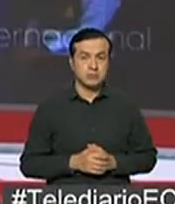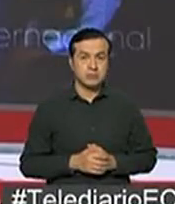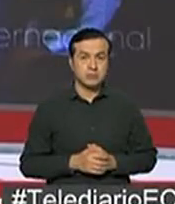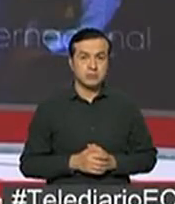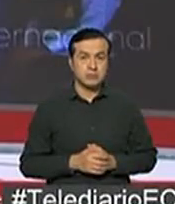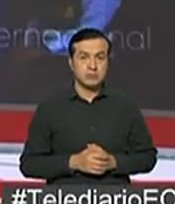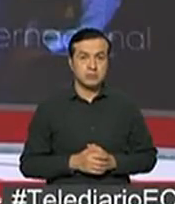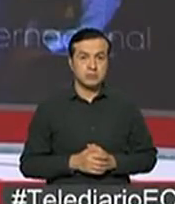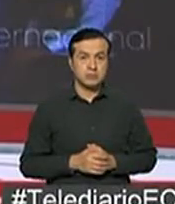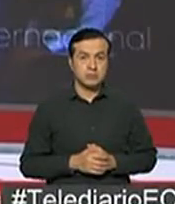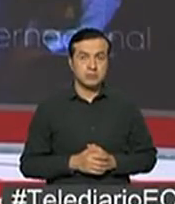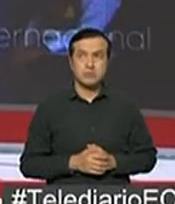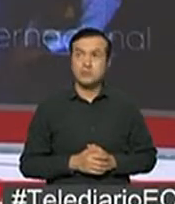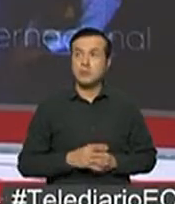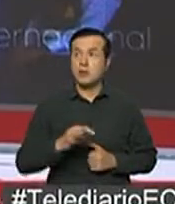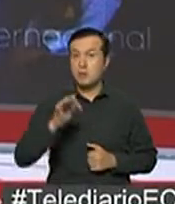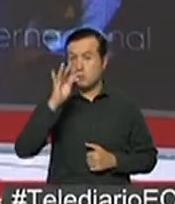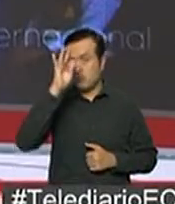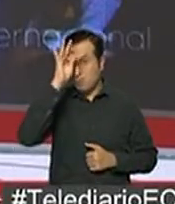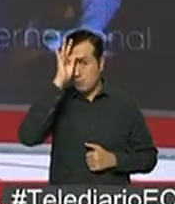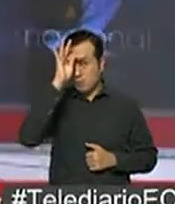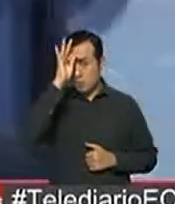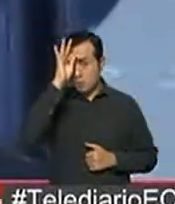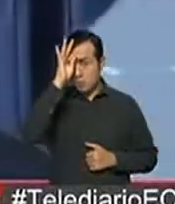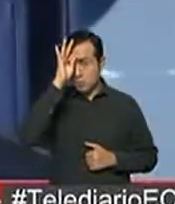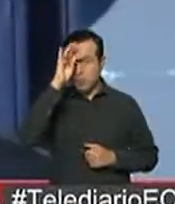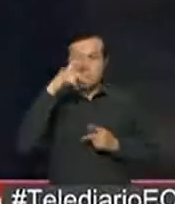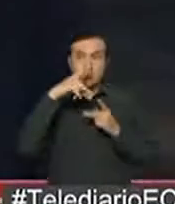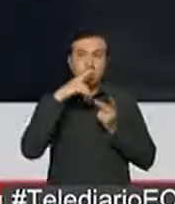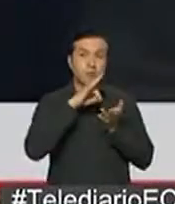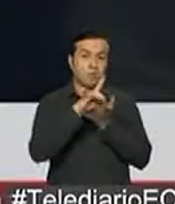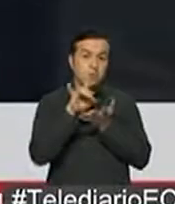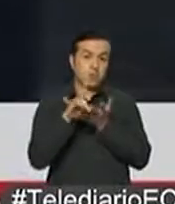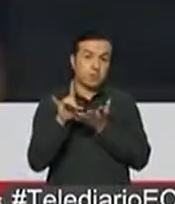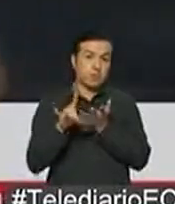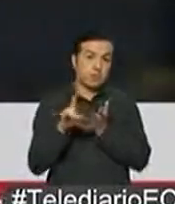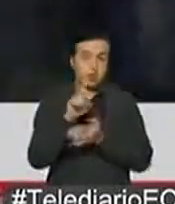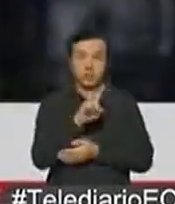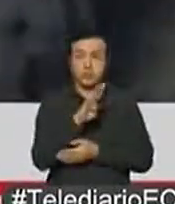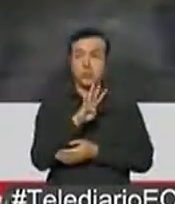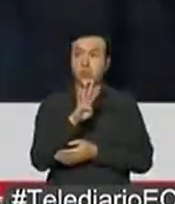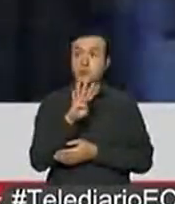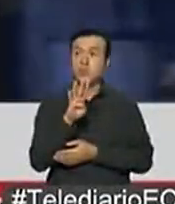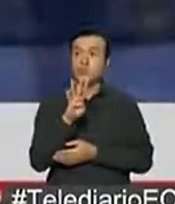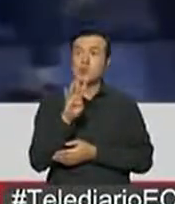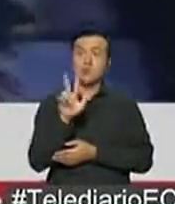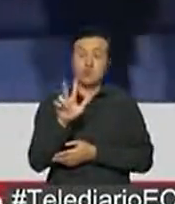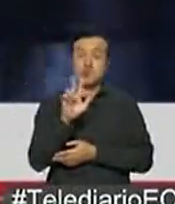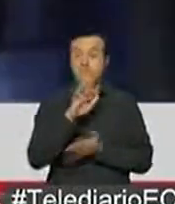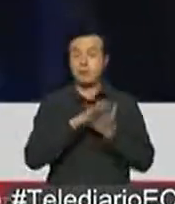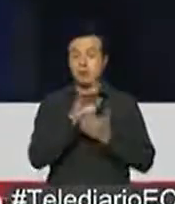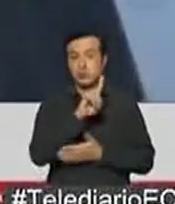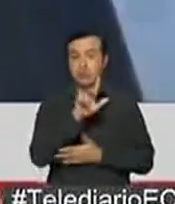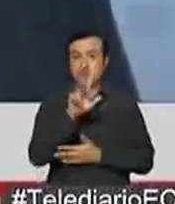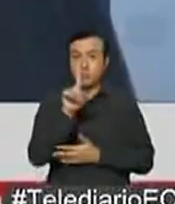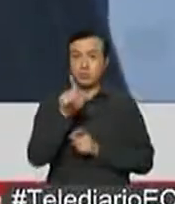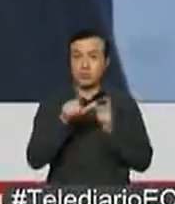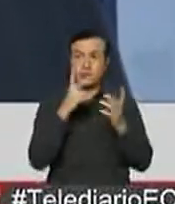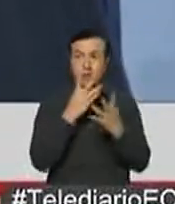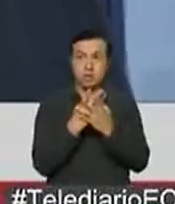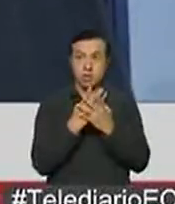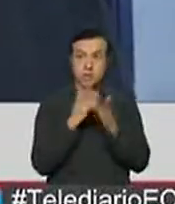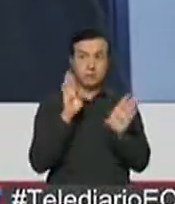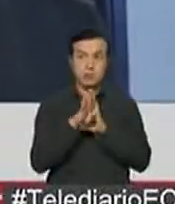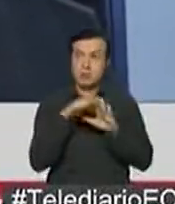y perú expulsó esta madrugada a 131 venezolanos con antecedentes criminales decenas de ellos detenidos en un allanamiento